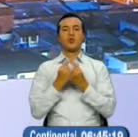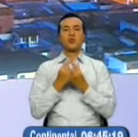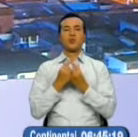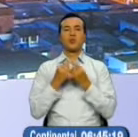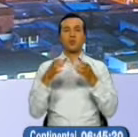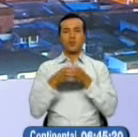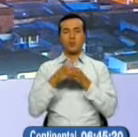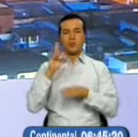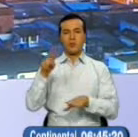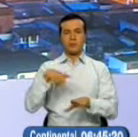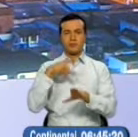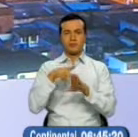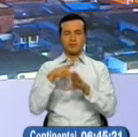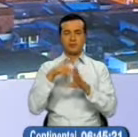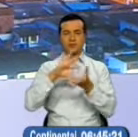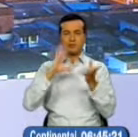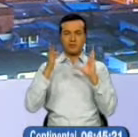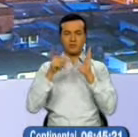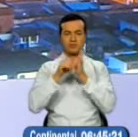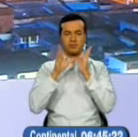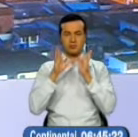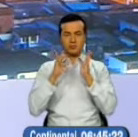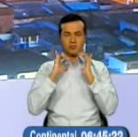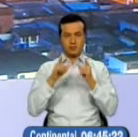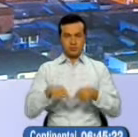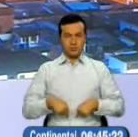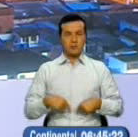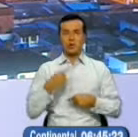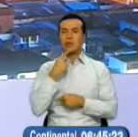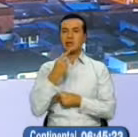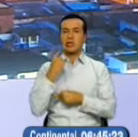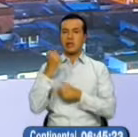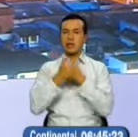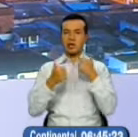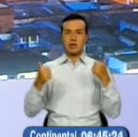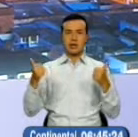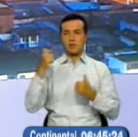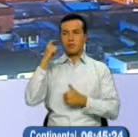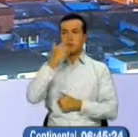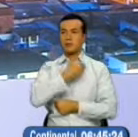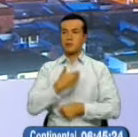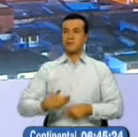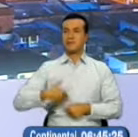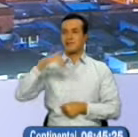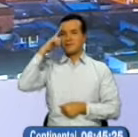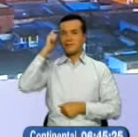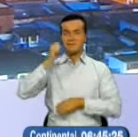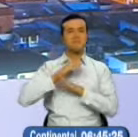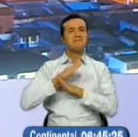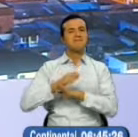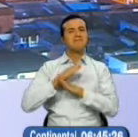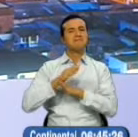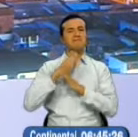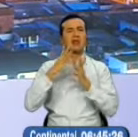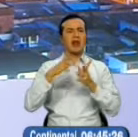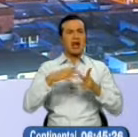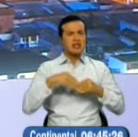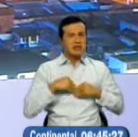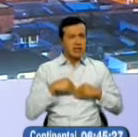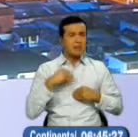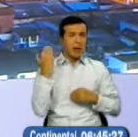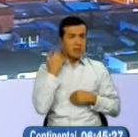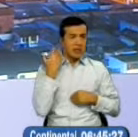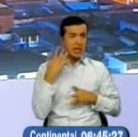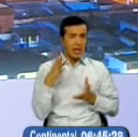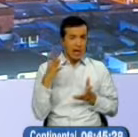Nacional de Profesionales por la Revolución y la Salud rechazaron la postura del ex candidato presidencial Guillermo Lazo de no reconocer los resultados oficiales